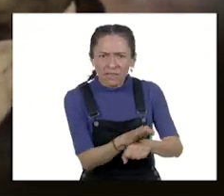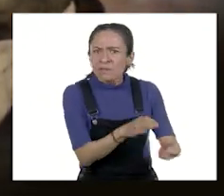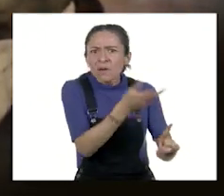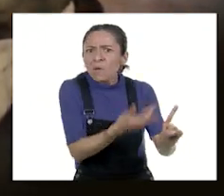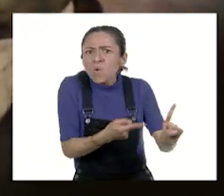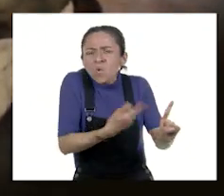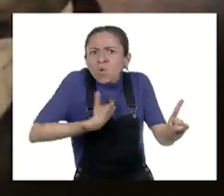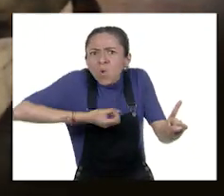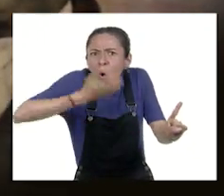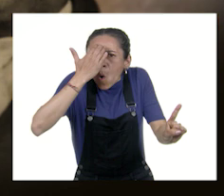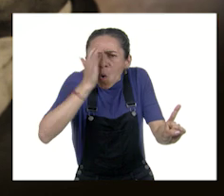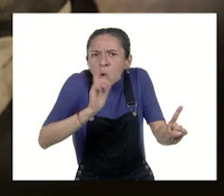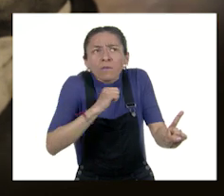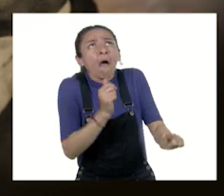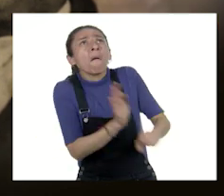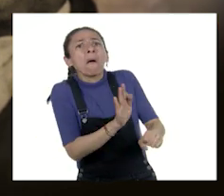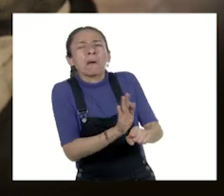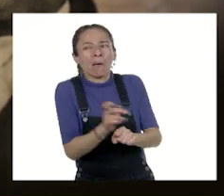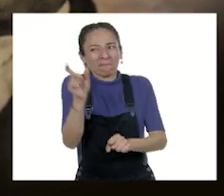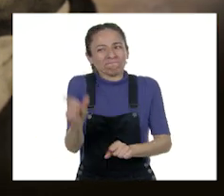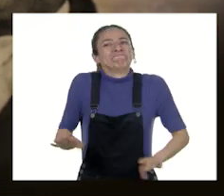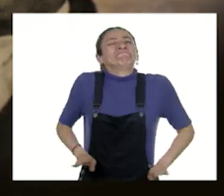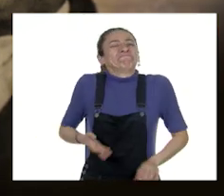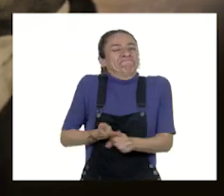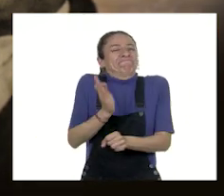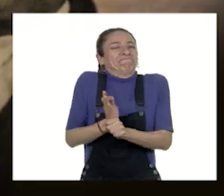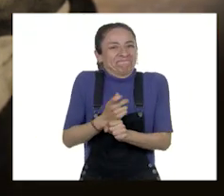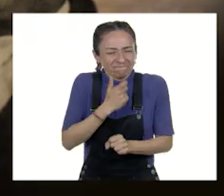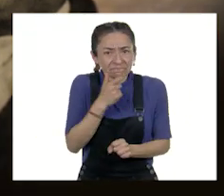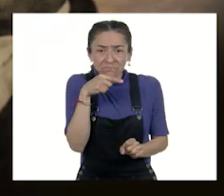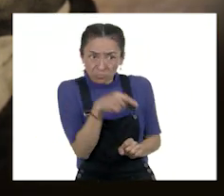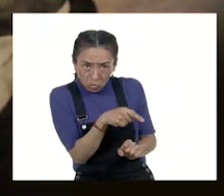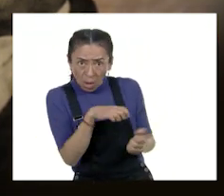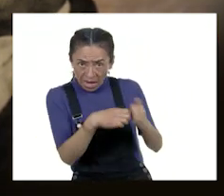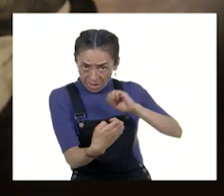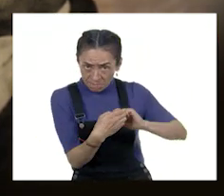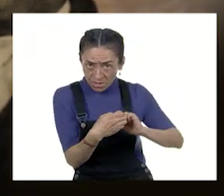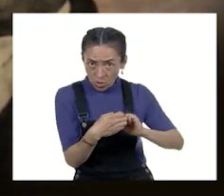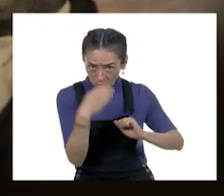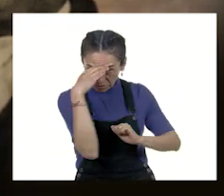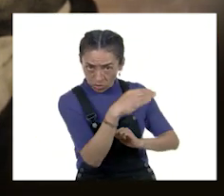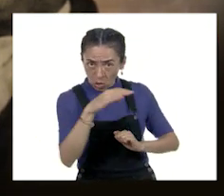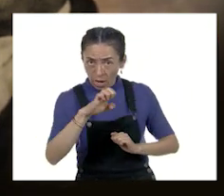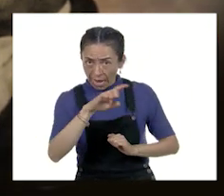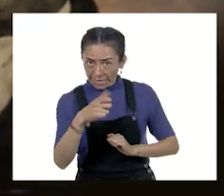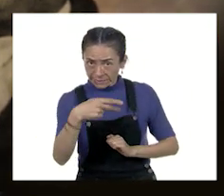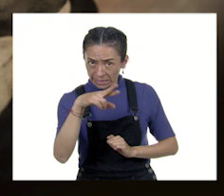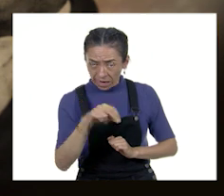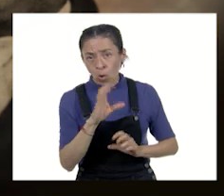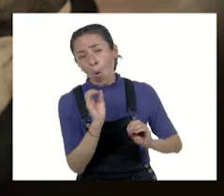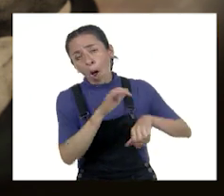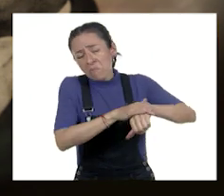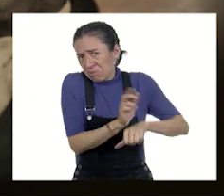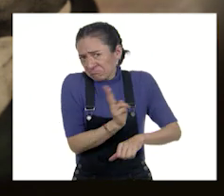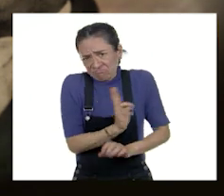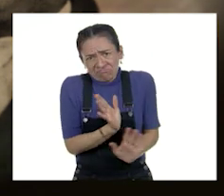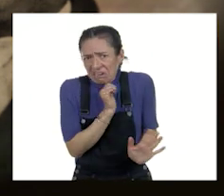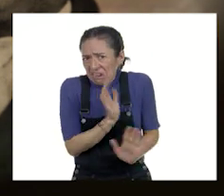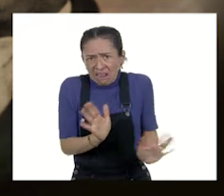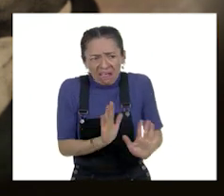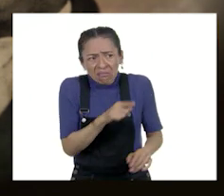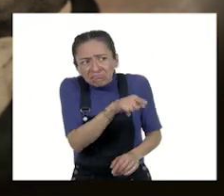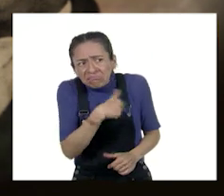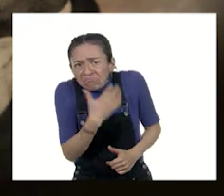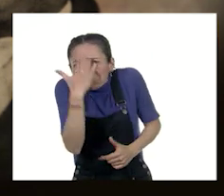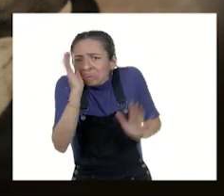muy simpático. Yo no soy enemigo del señor Ezquerro ni amigo. Él es un desconocido para mí. Invito